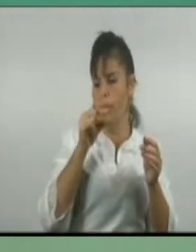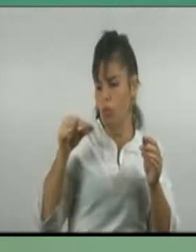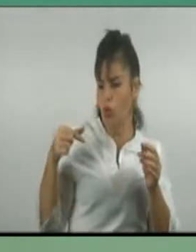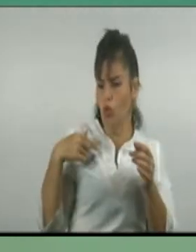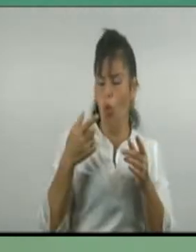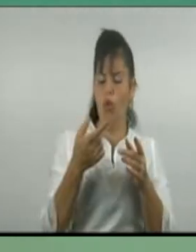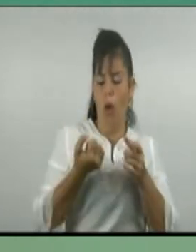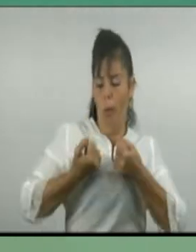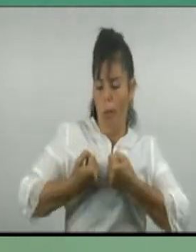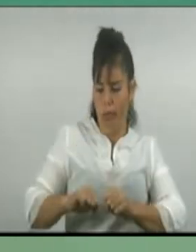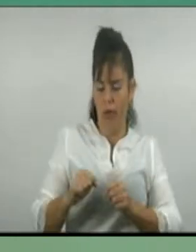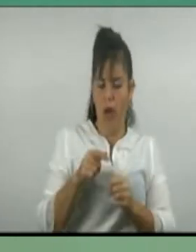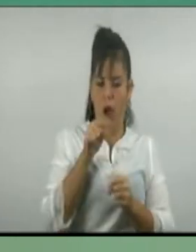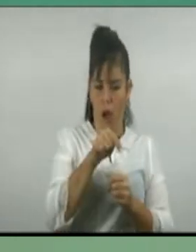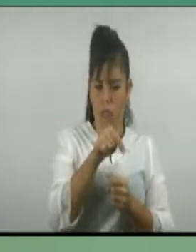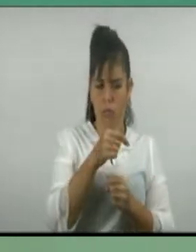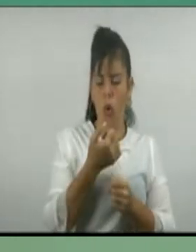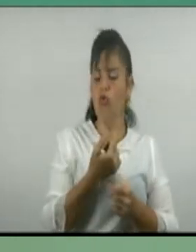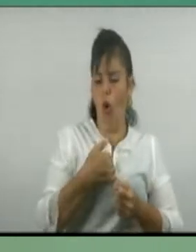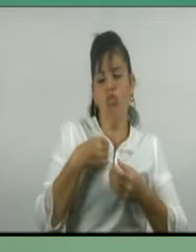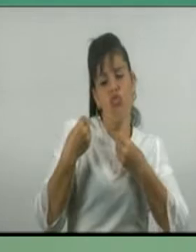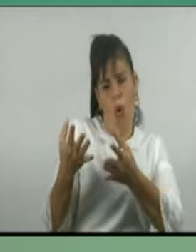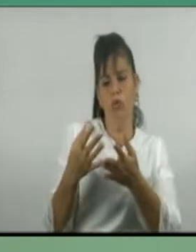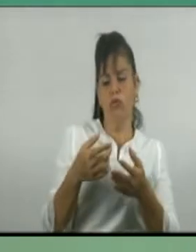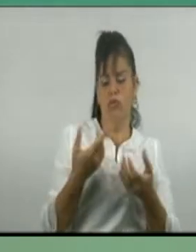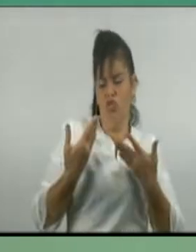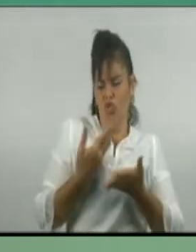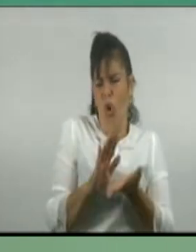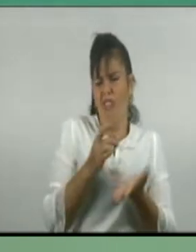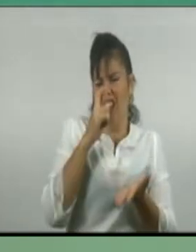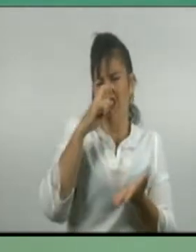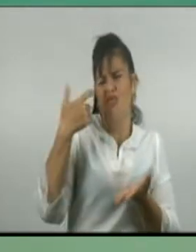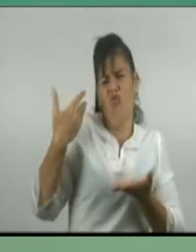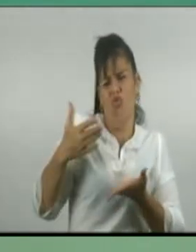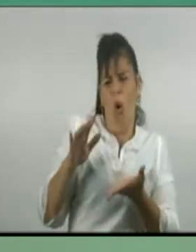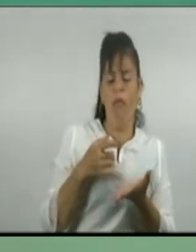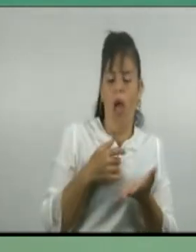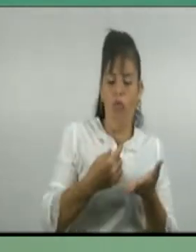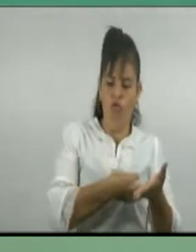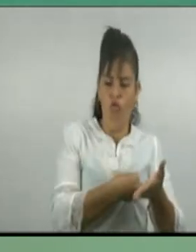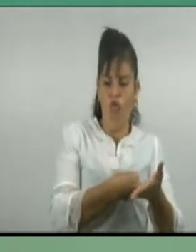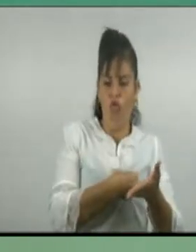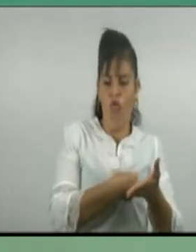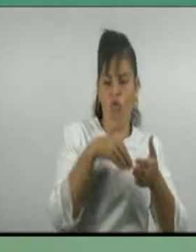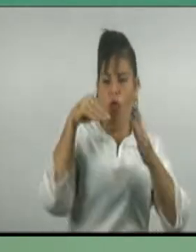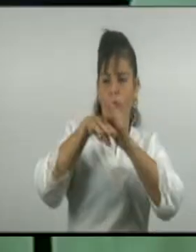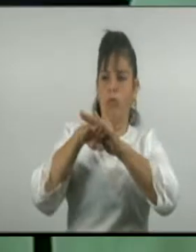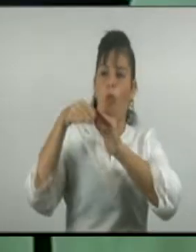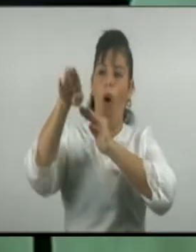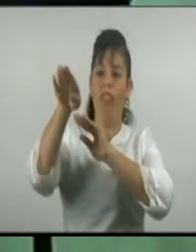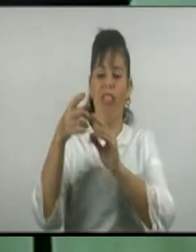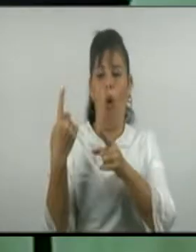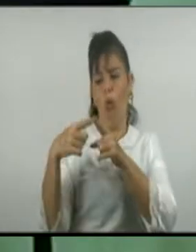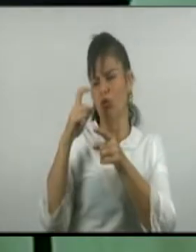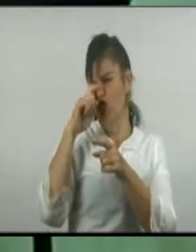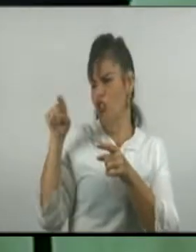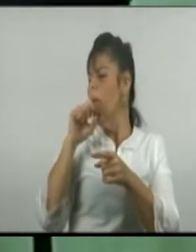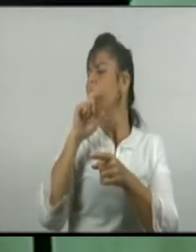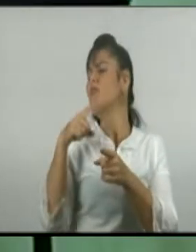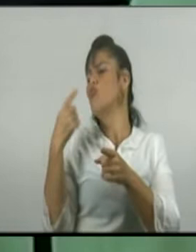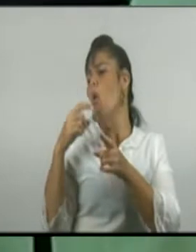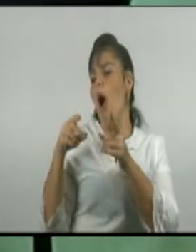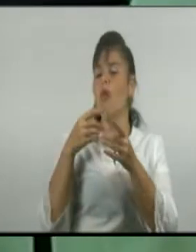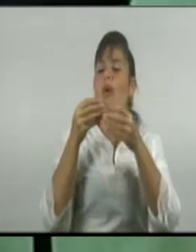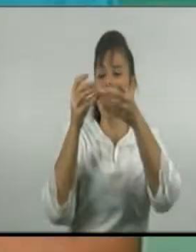del propio hospital o las donantes que tienen seleccionado pero el banco oficial que tenemos en la provincia está en el hospital materno provincial